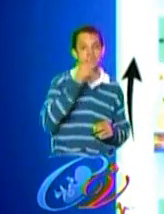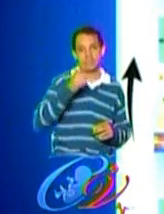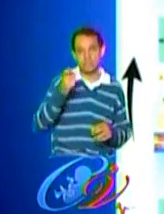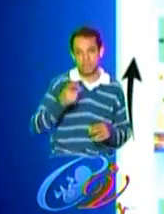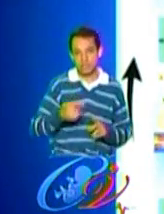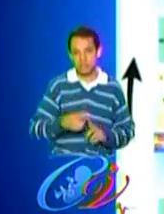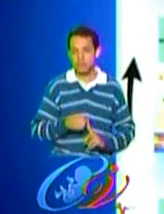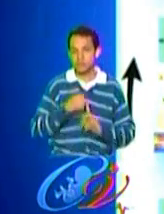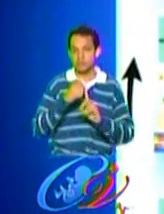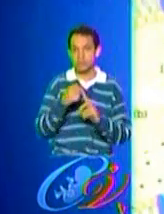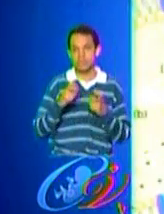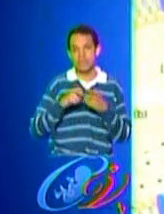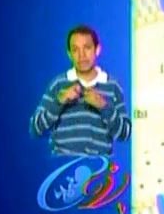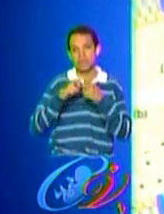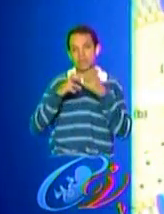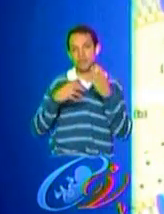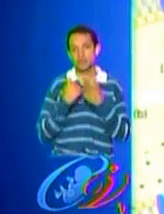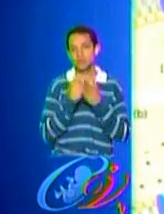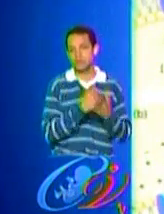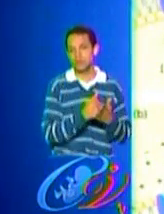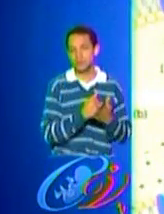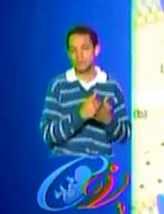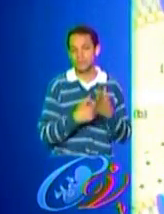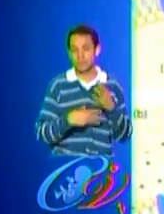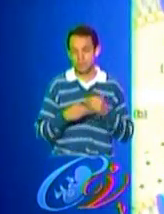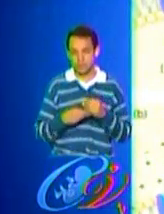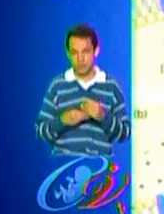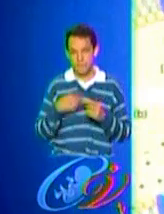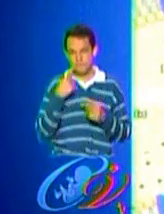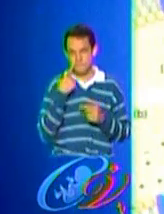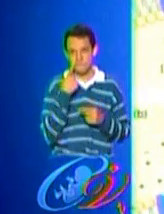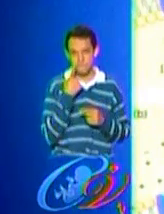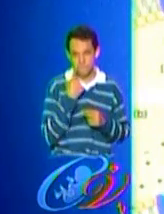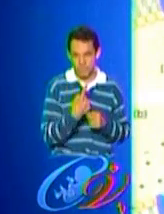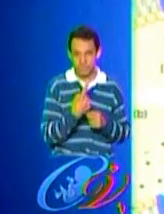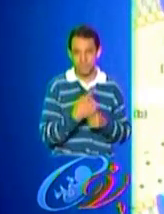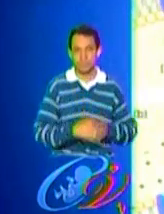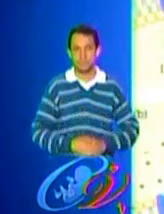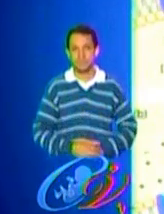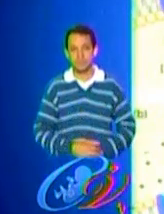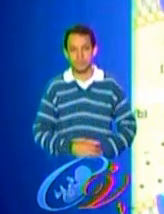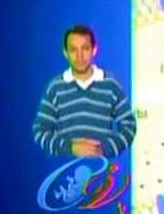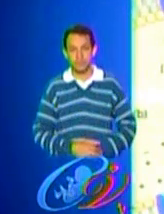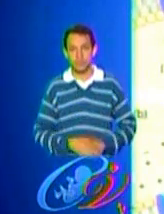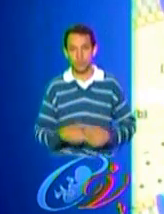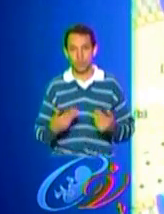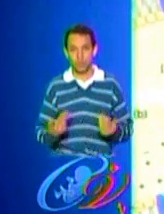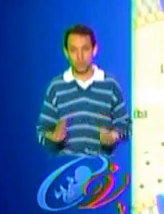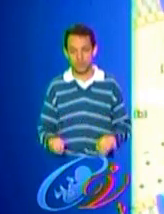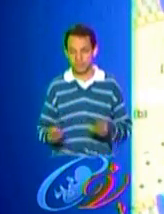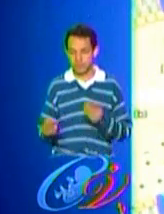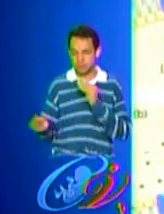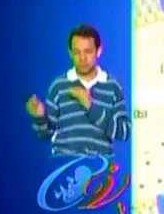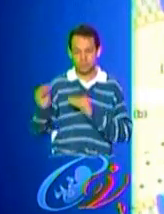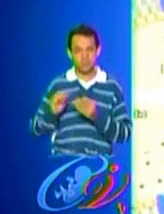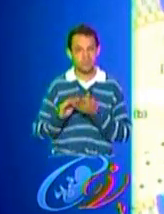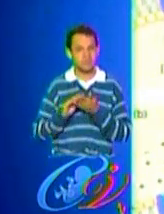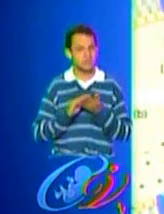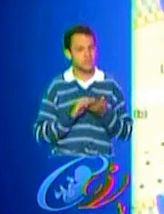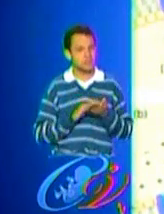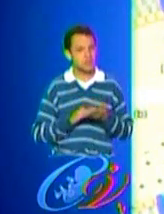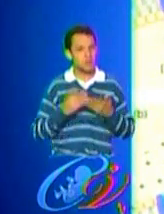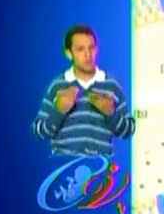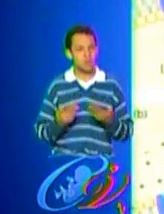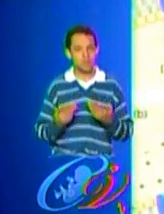formar energía. Entonces acá vemos cómo se hace el proceso, cómo al entrar